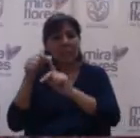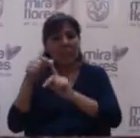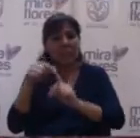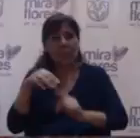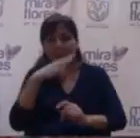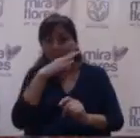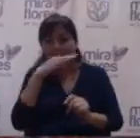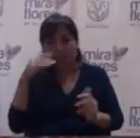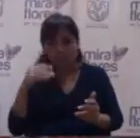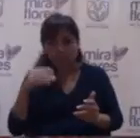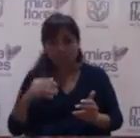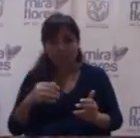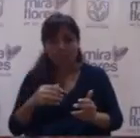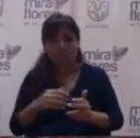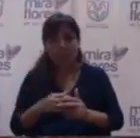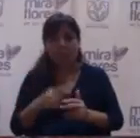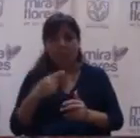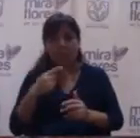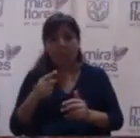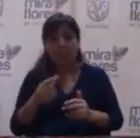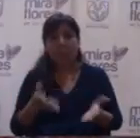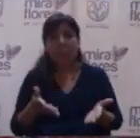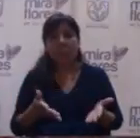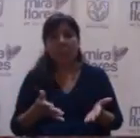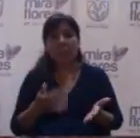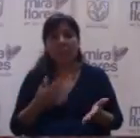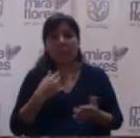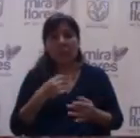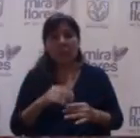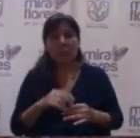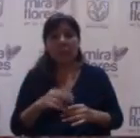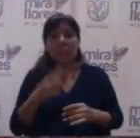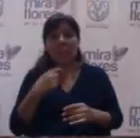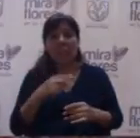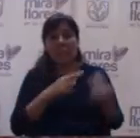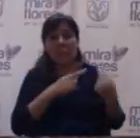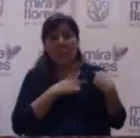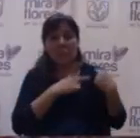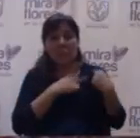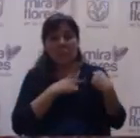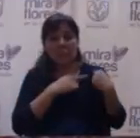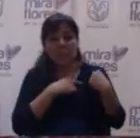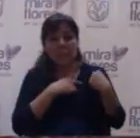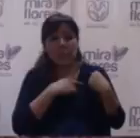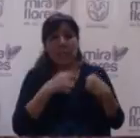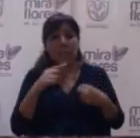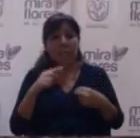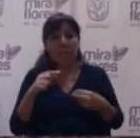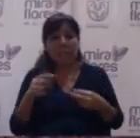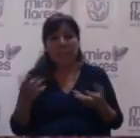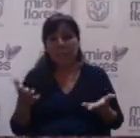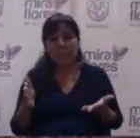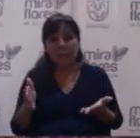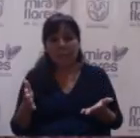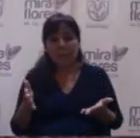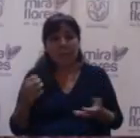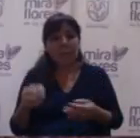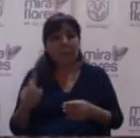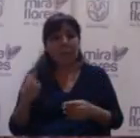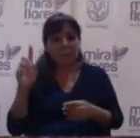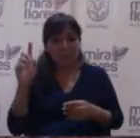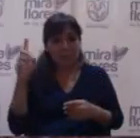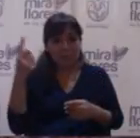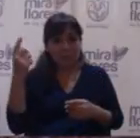hay una ausencia de quienes tienen la responsabilidad primaria en las calles. Sin embargo, gracias al